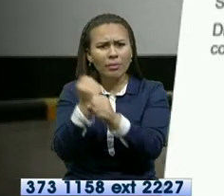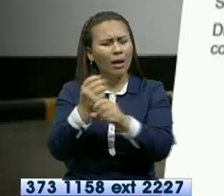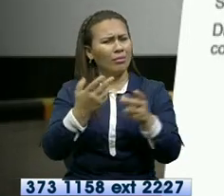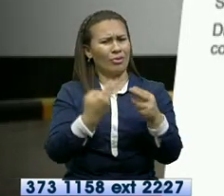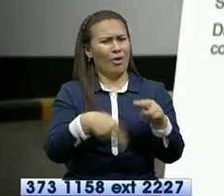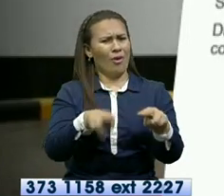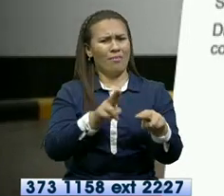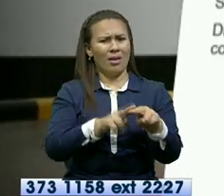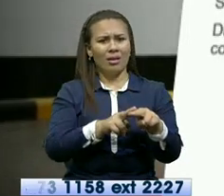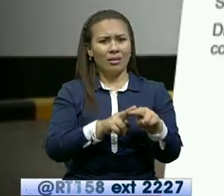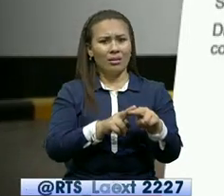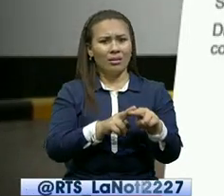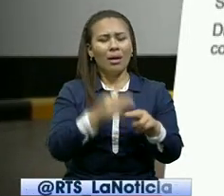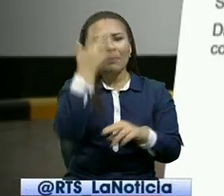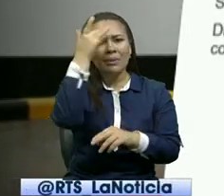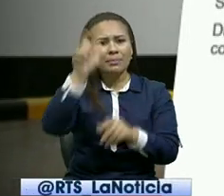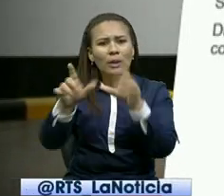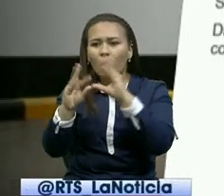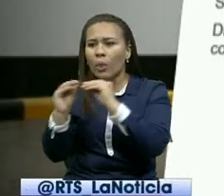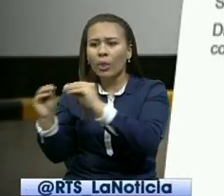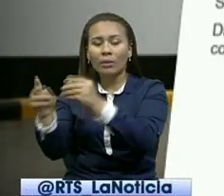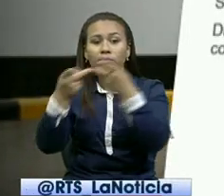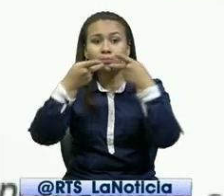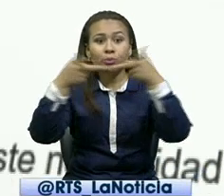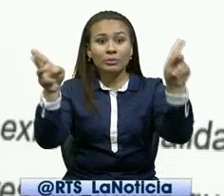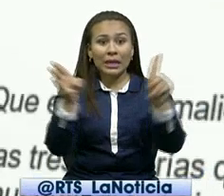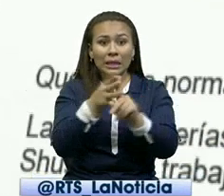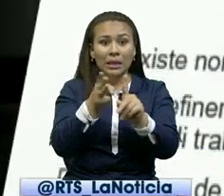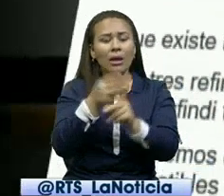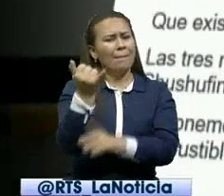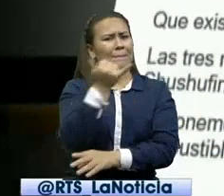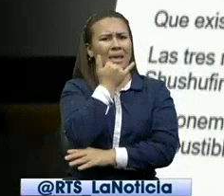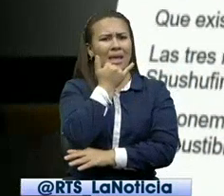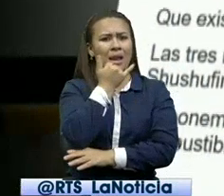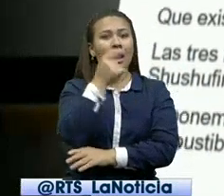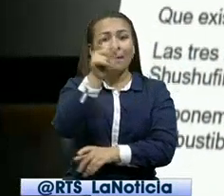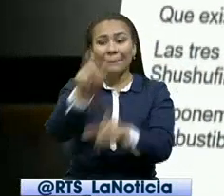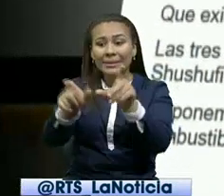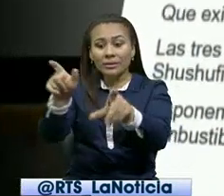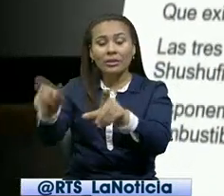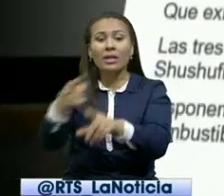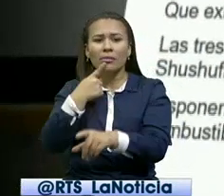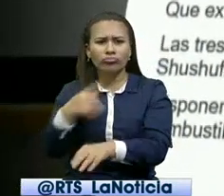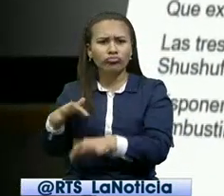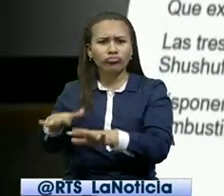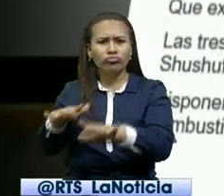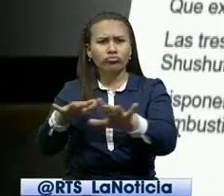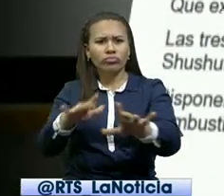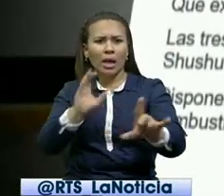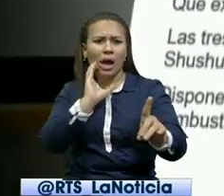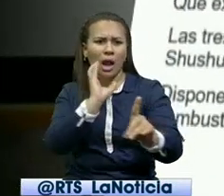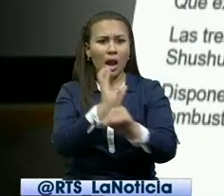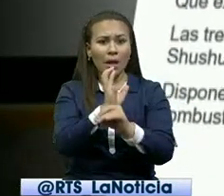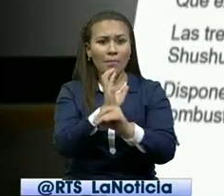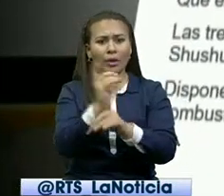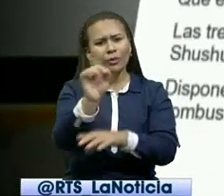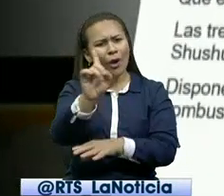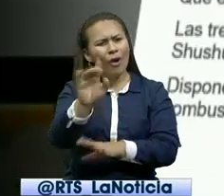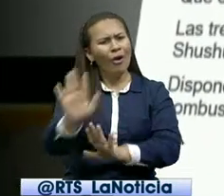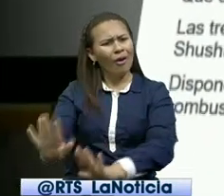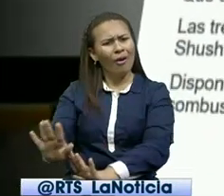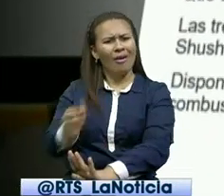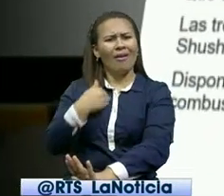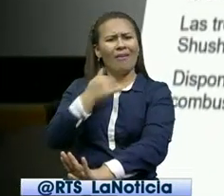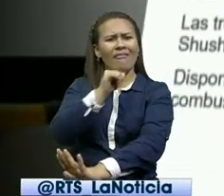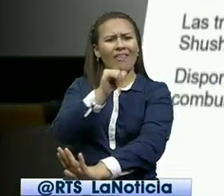programación y si bien las autoridades hidrocarburíferas anunciaron un paro programado de refinería Esmeraldas, este aún no se efectúa,